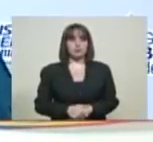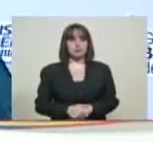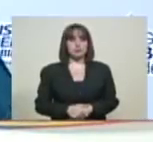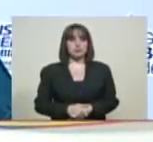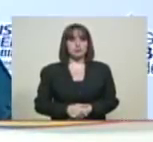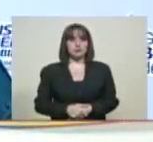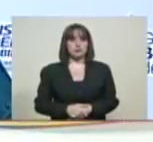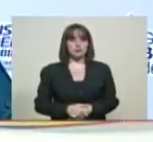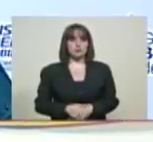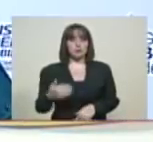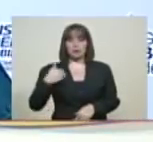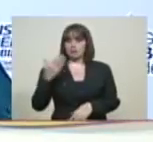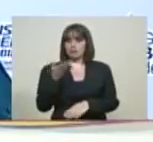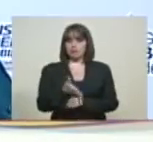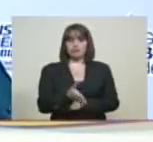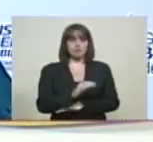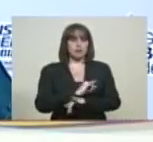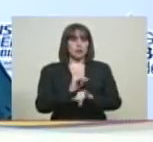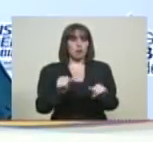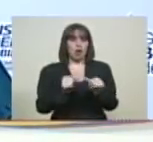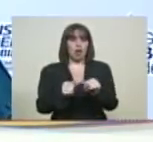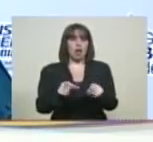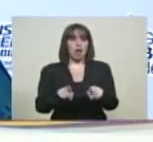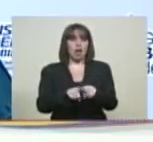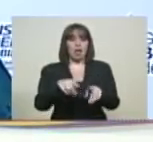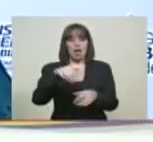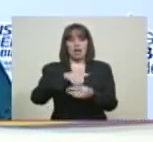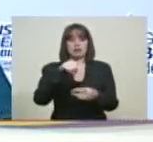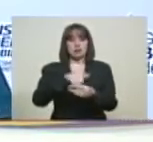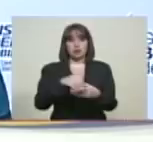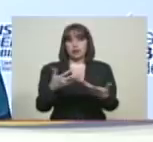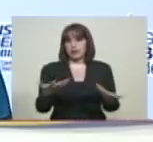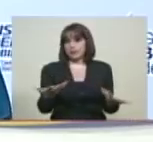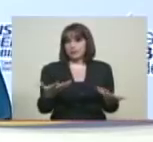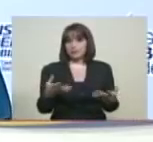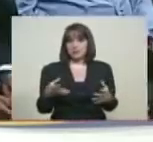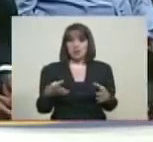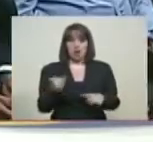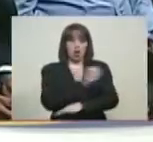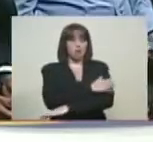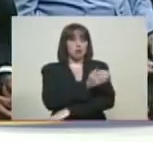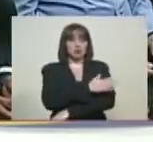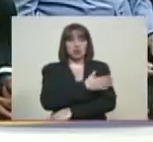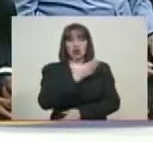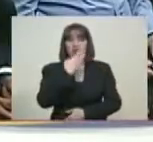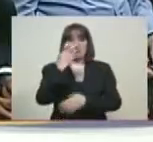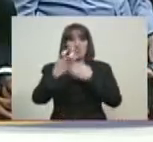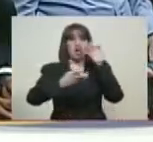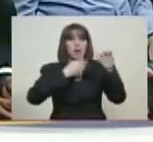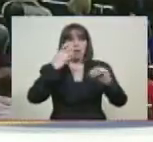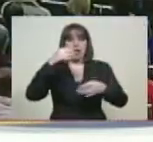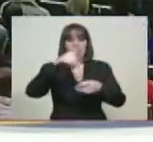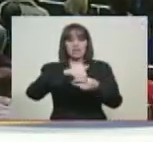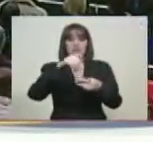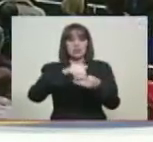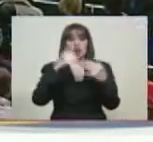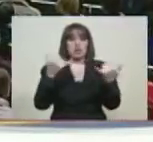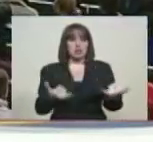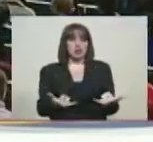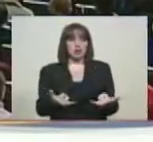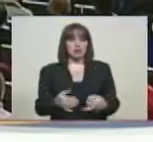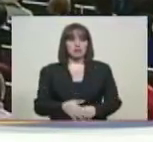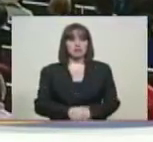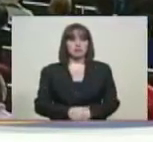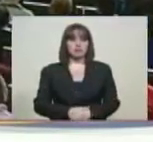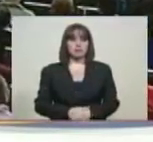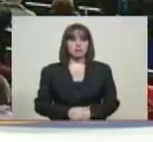y fuimos a la acción y la oposición gritaba en las guarimbas elecciones ya vamos